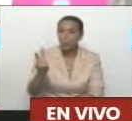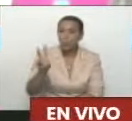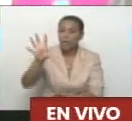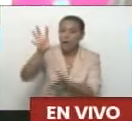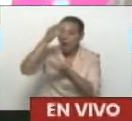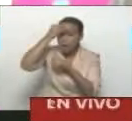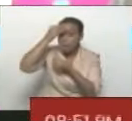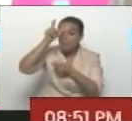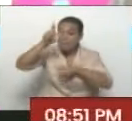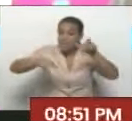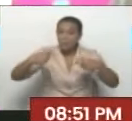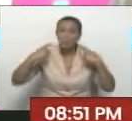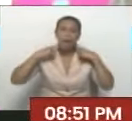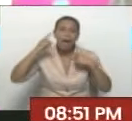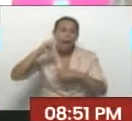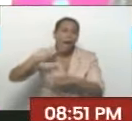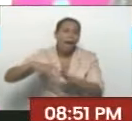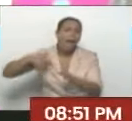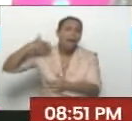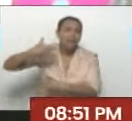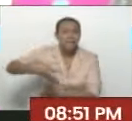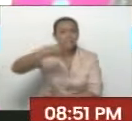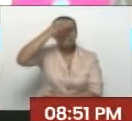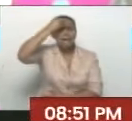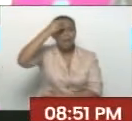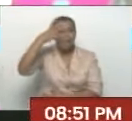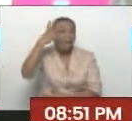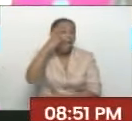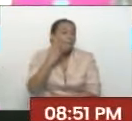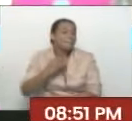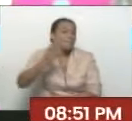cultores que están aquí presentes y de todos los cultores que están en los pueblos.